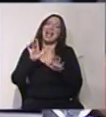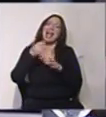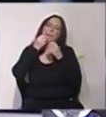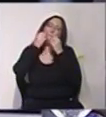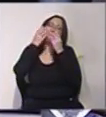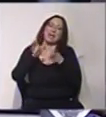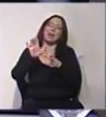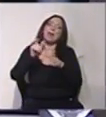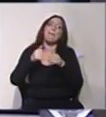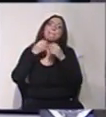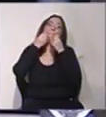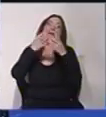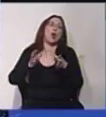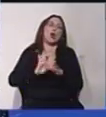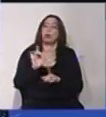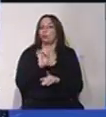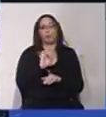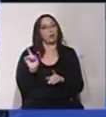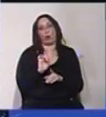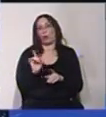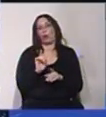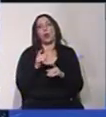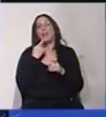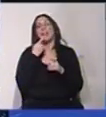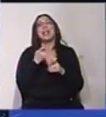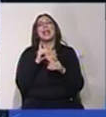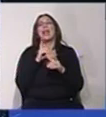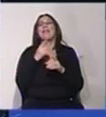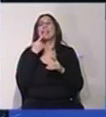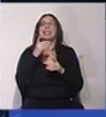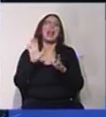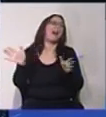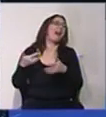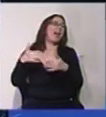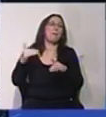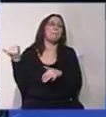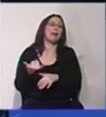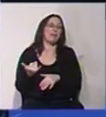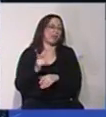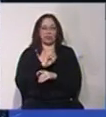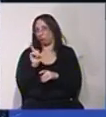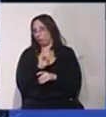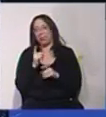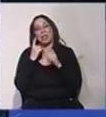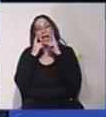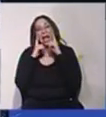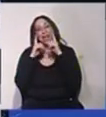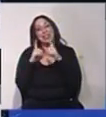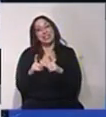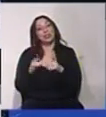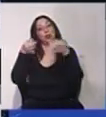Ya vas a estar bien. No, eso no. Jamás se debe minimizar. Al contrario, se le debe dar especial